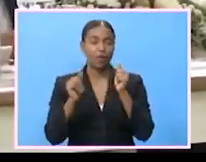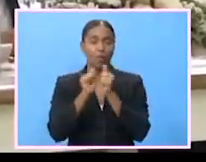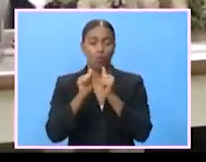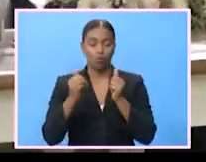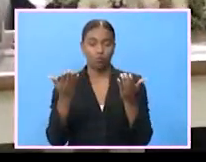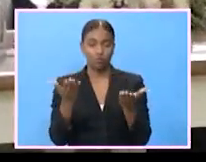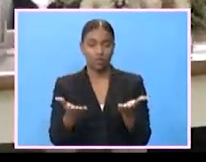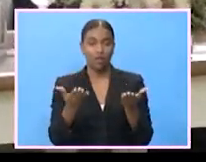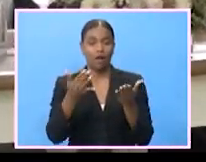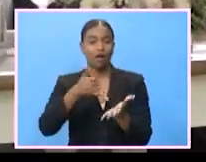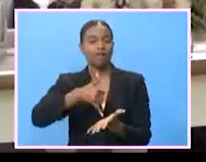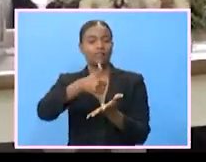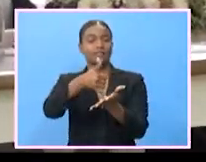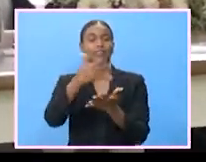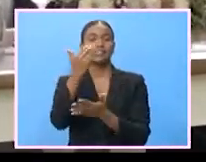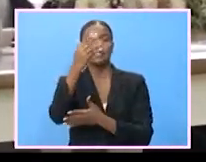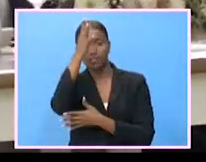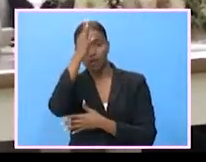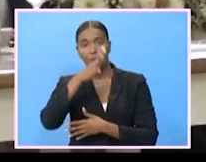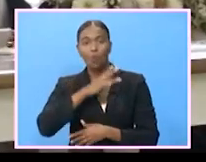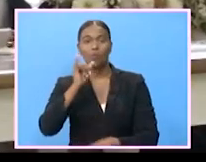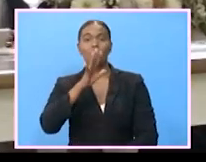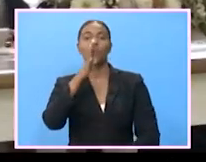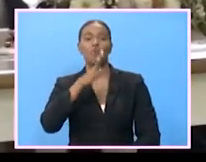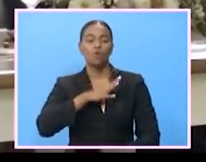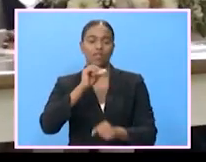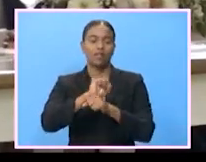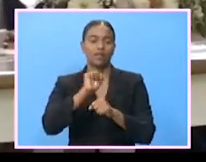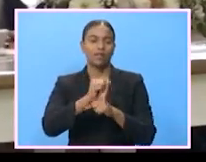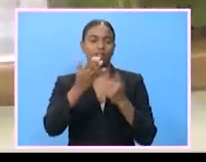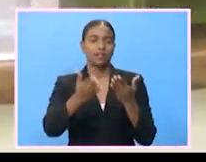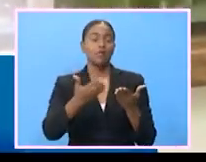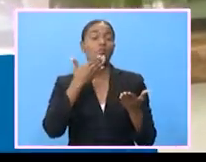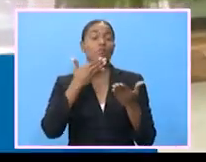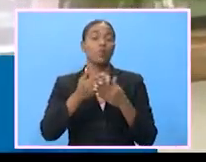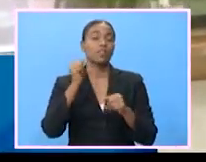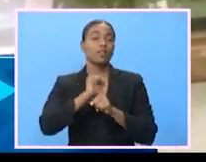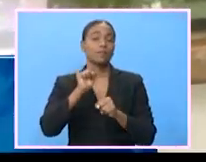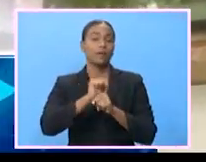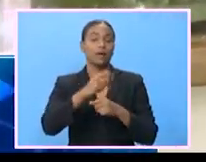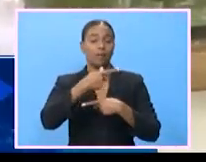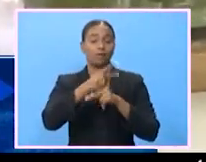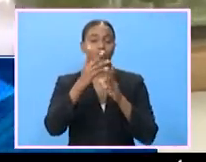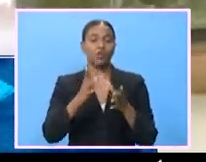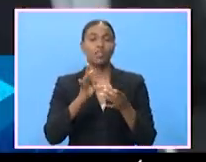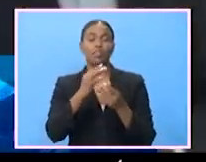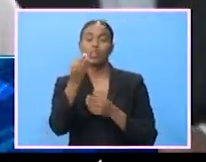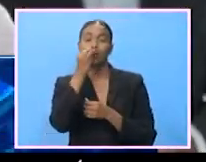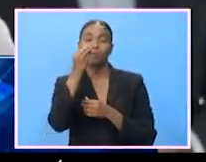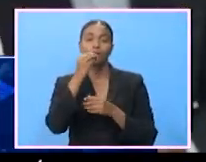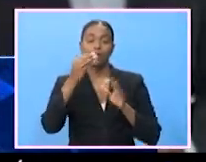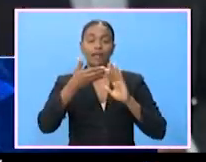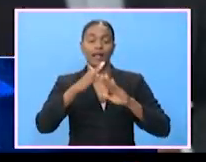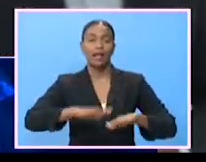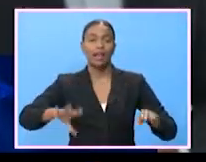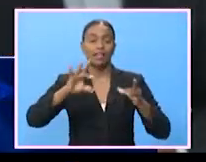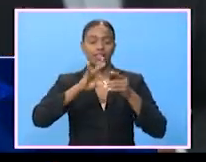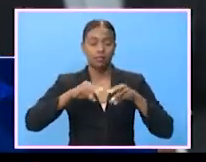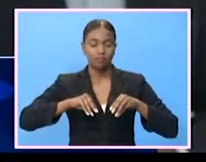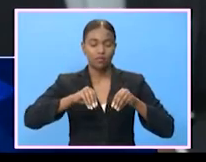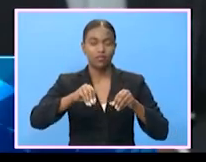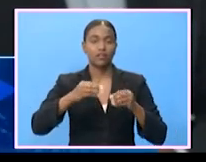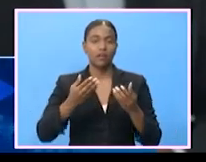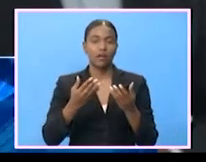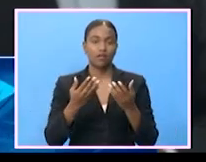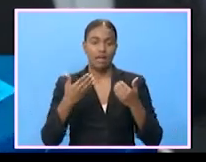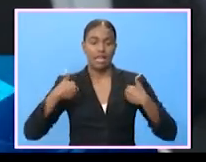agropecuario, reconoció a 13 hombres y mujeres del sector con una destacada labor en la producción de alimentos en el área agrícola,